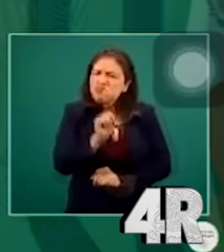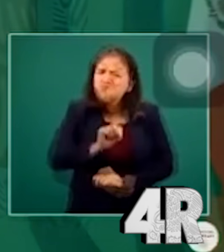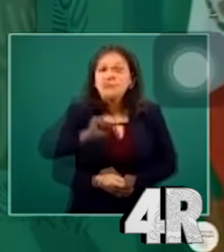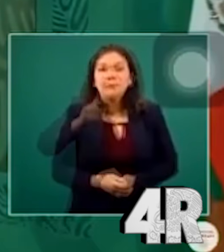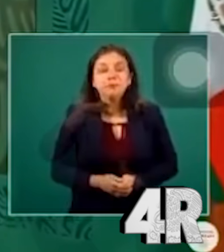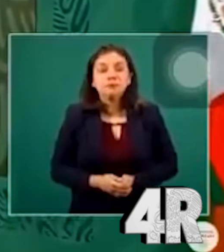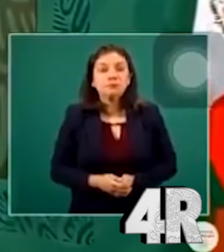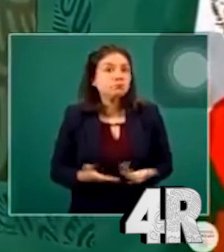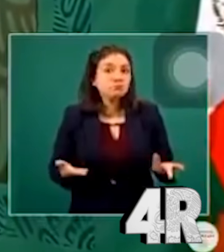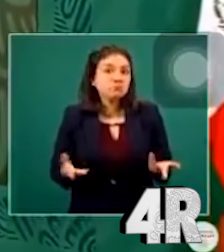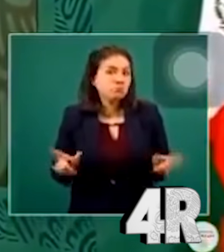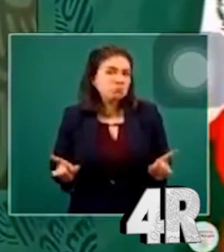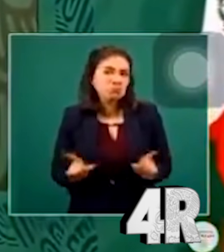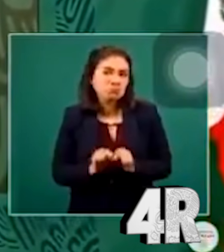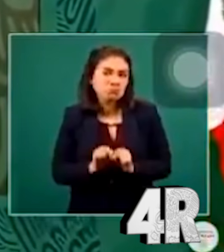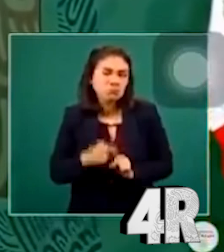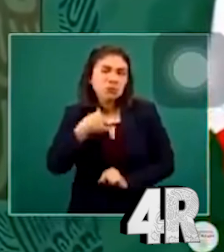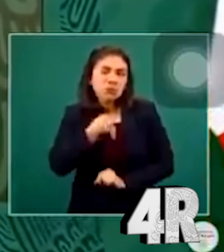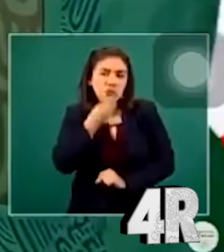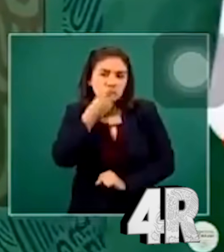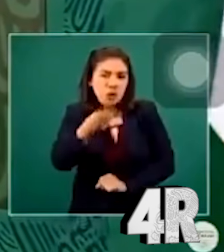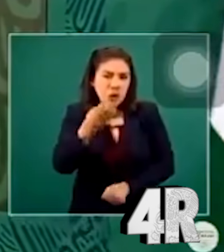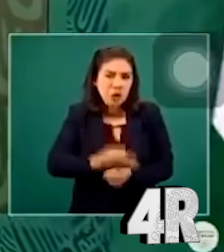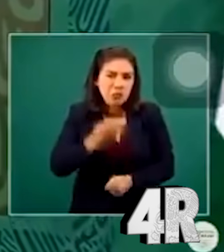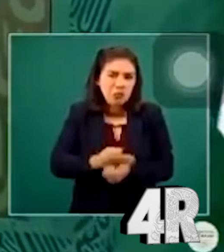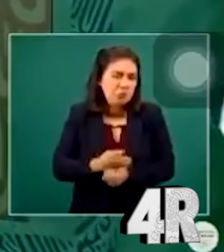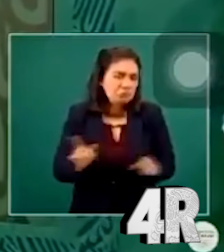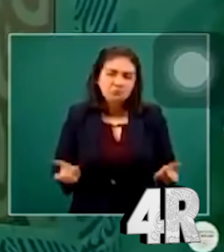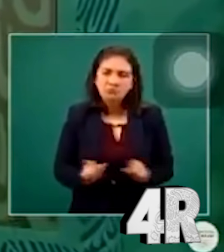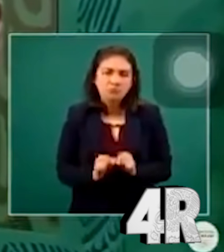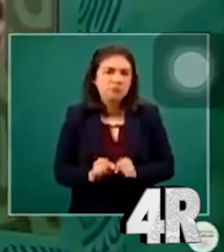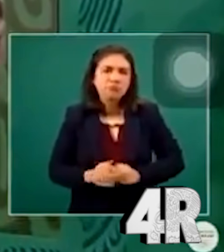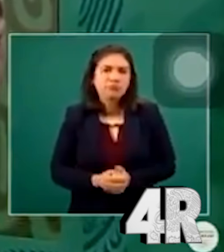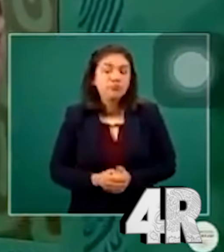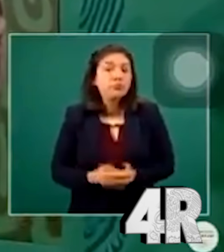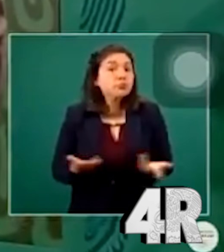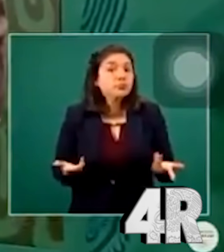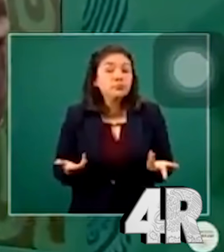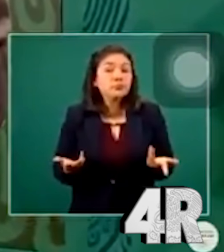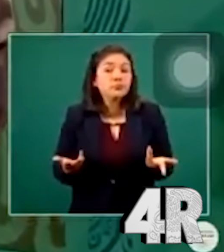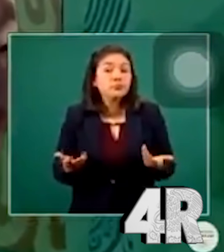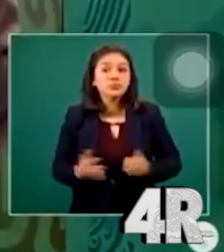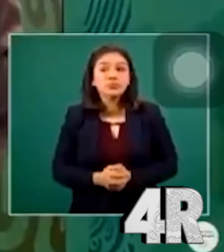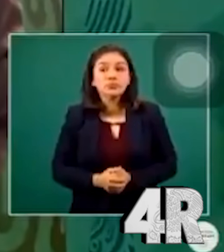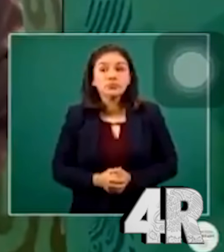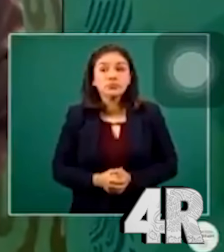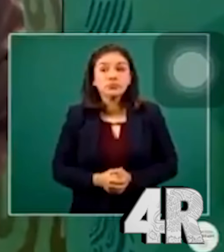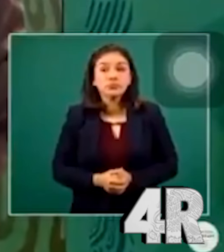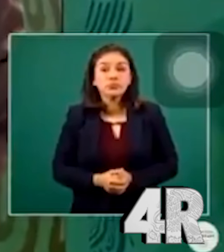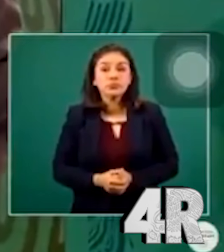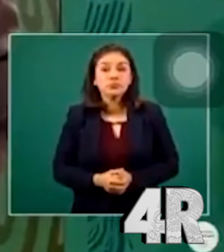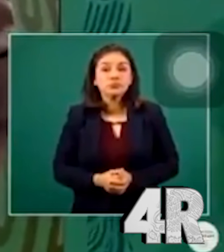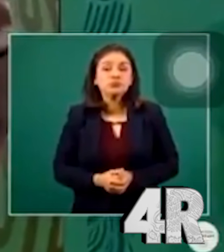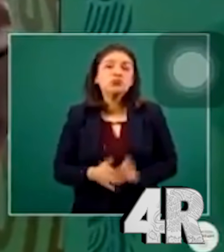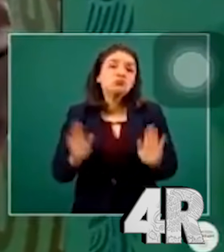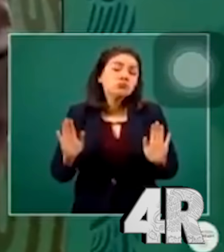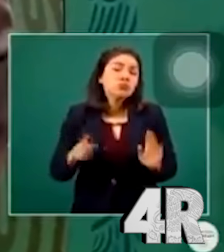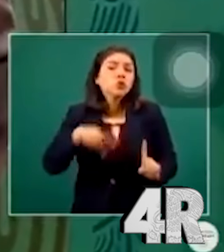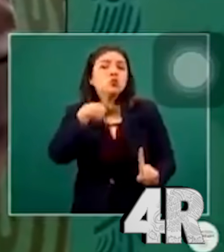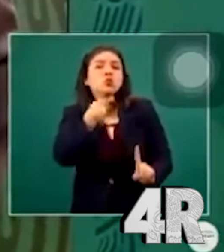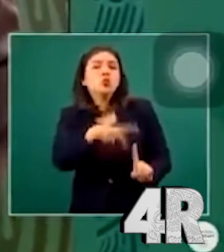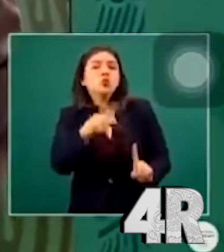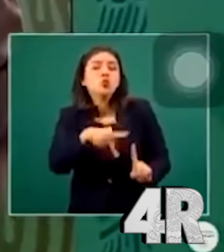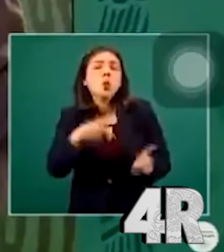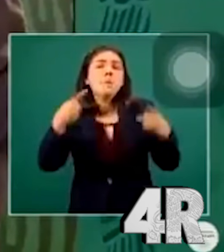profesional. Eso es lo que puedo comentar. Y que pues ya su